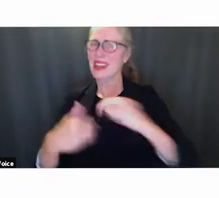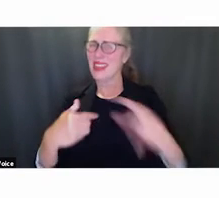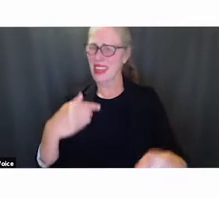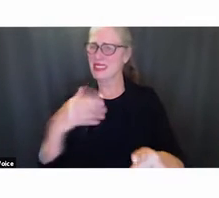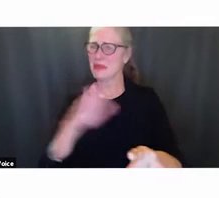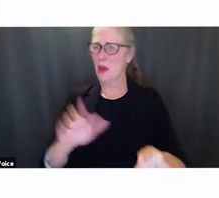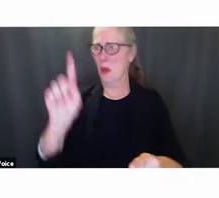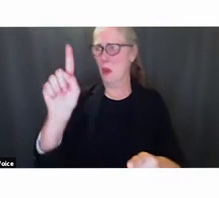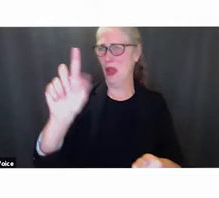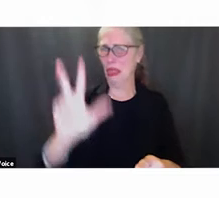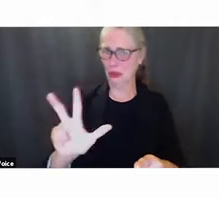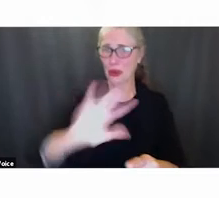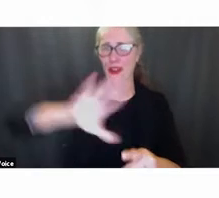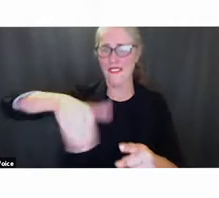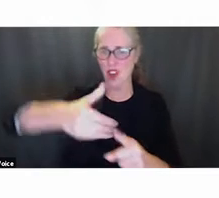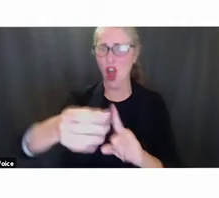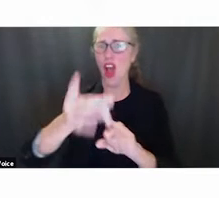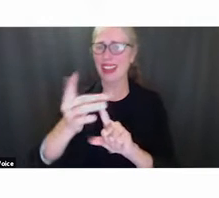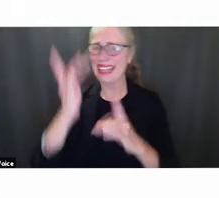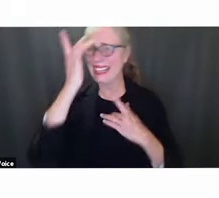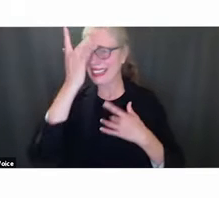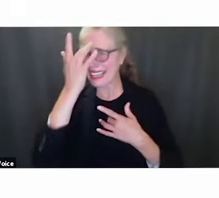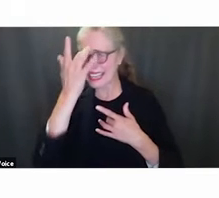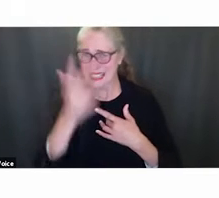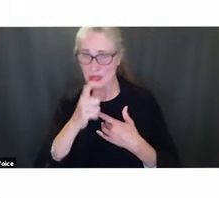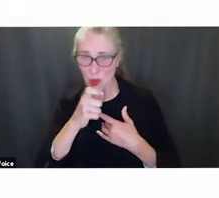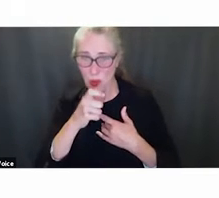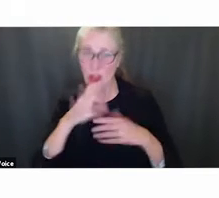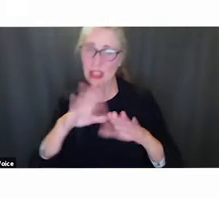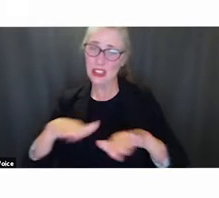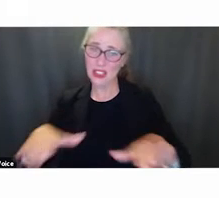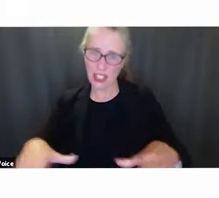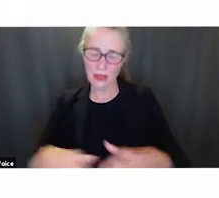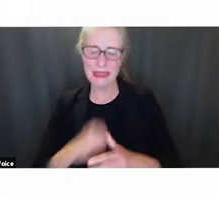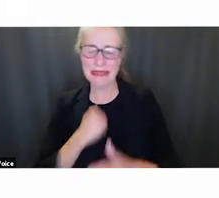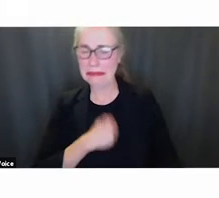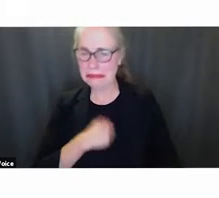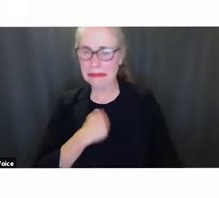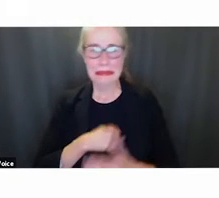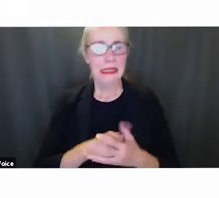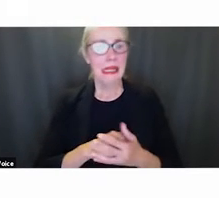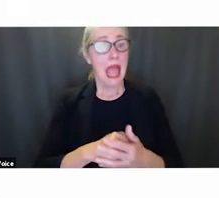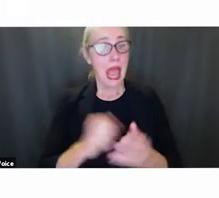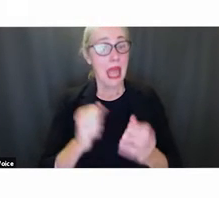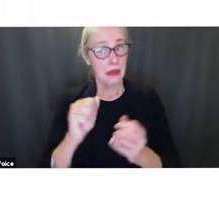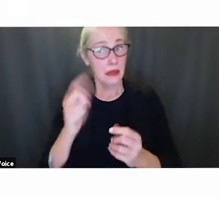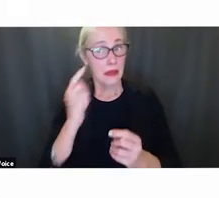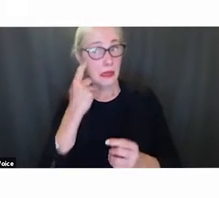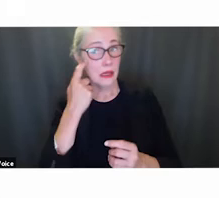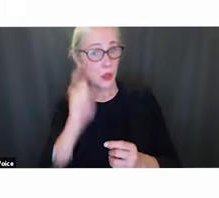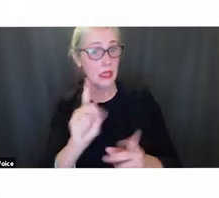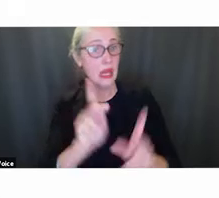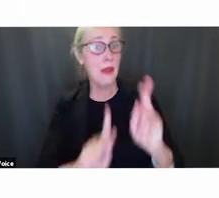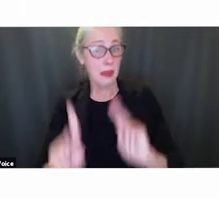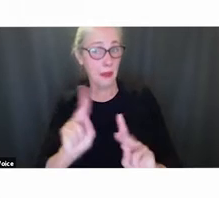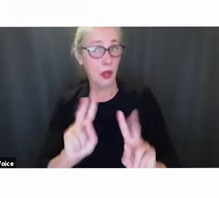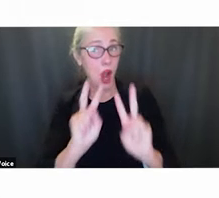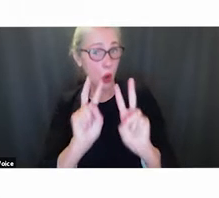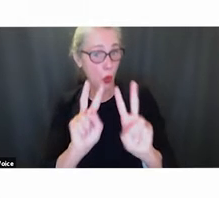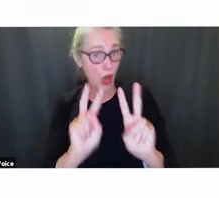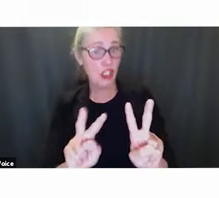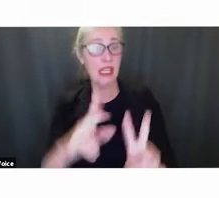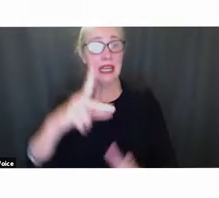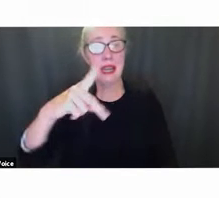eso es un tercio de los casos. Y por último, hemos recibido noticias, seguramente habrán visto